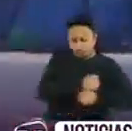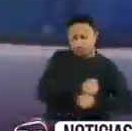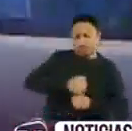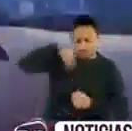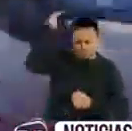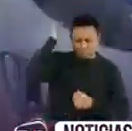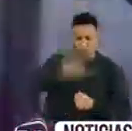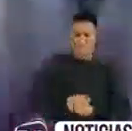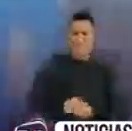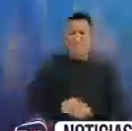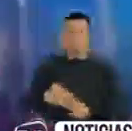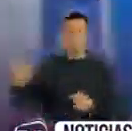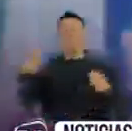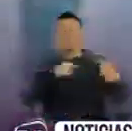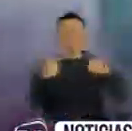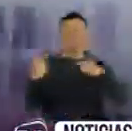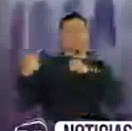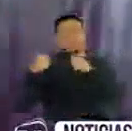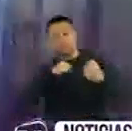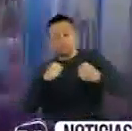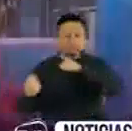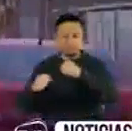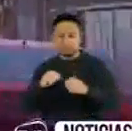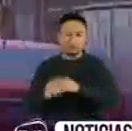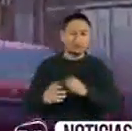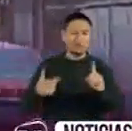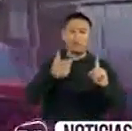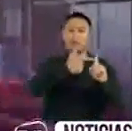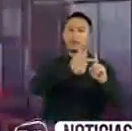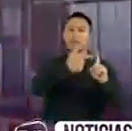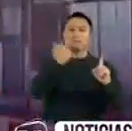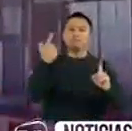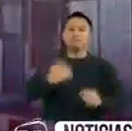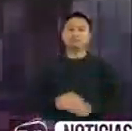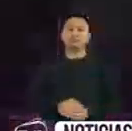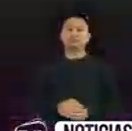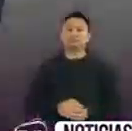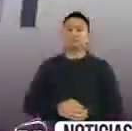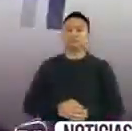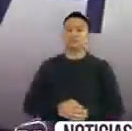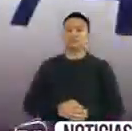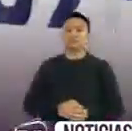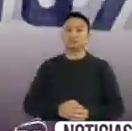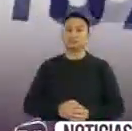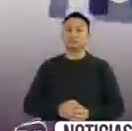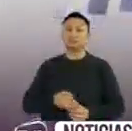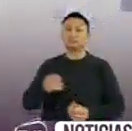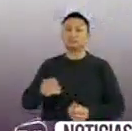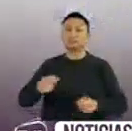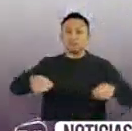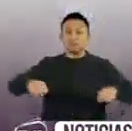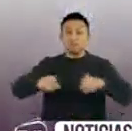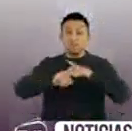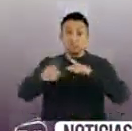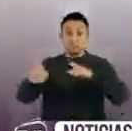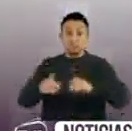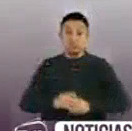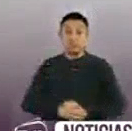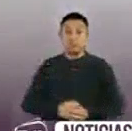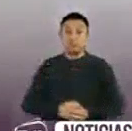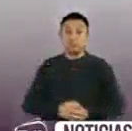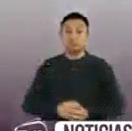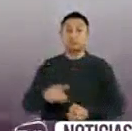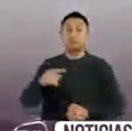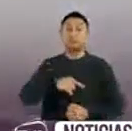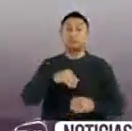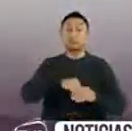entregar el teléfono, forzajeado con el delincuente y le pega un disparo. Huyeron en moto, ¿no? Porque ellos andaban en